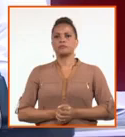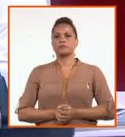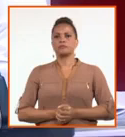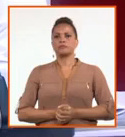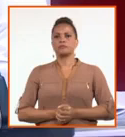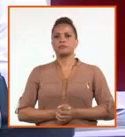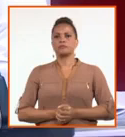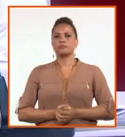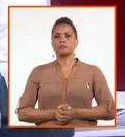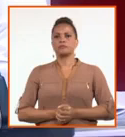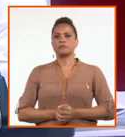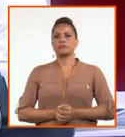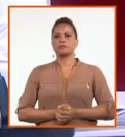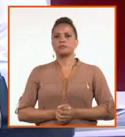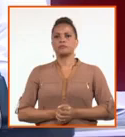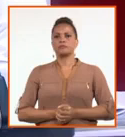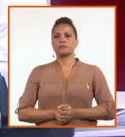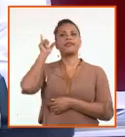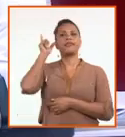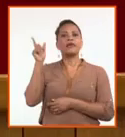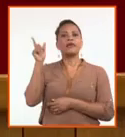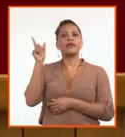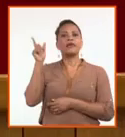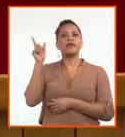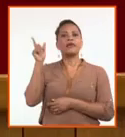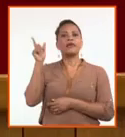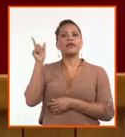Como apoyo a la idea de incluir en los programas de estudio de historia